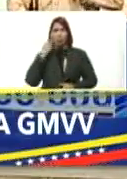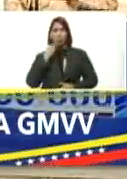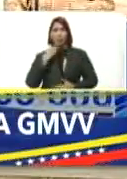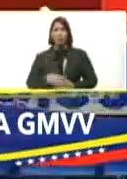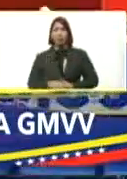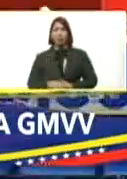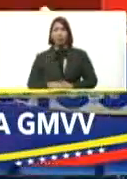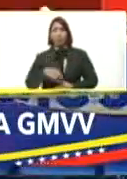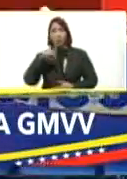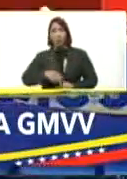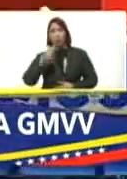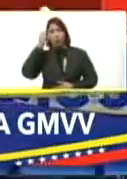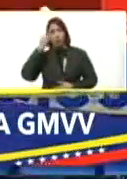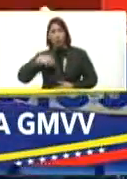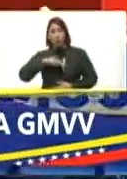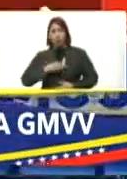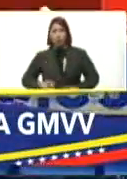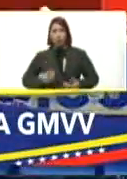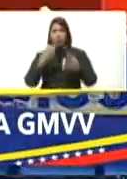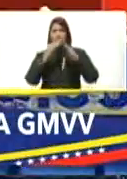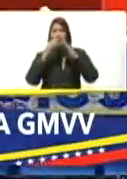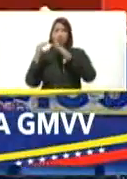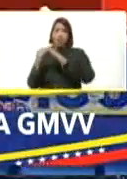Hoy día en que hemos entregado la vivienda,